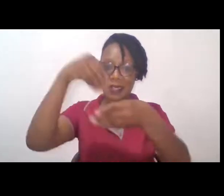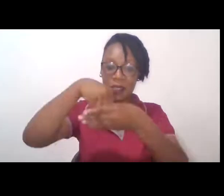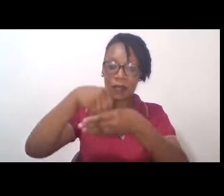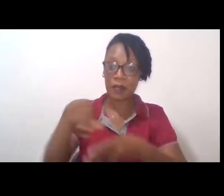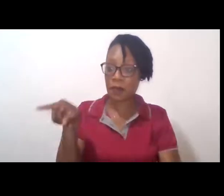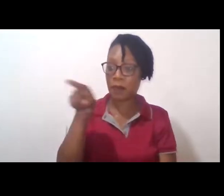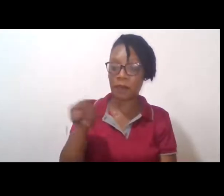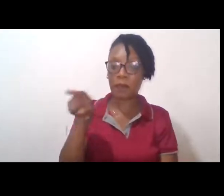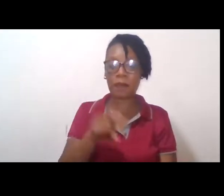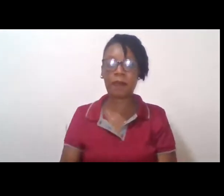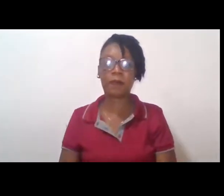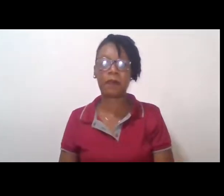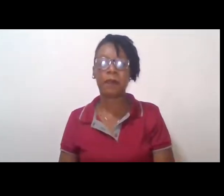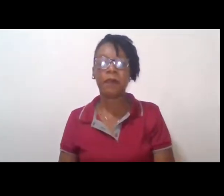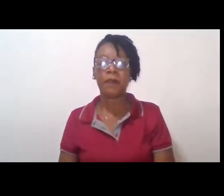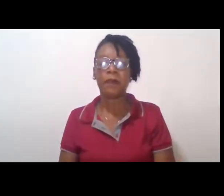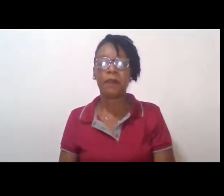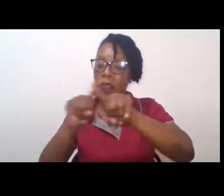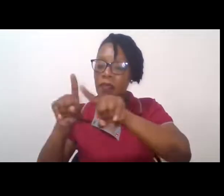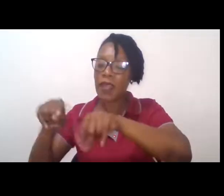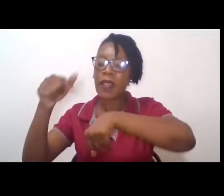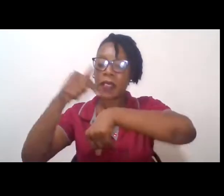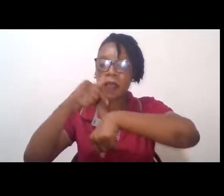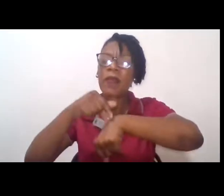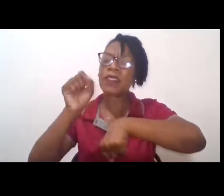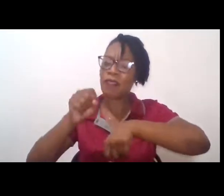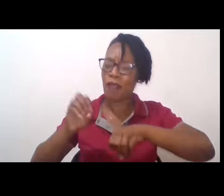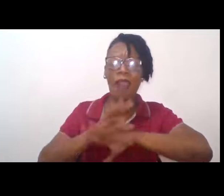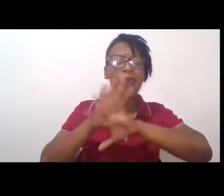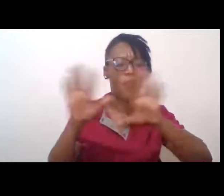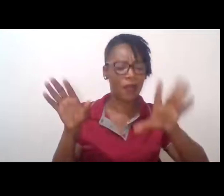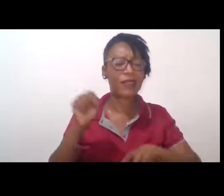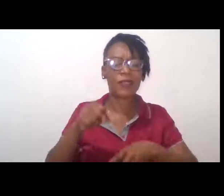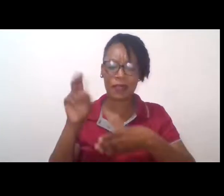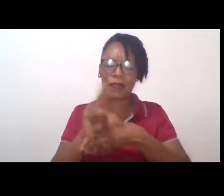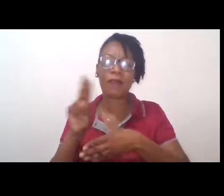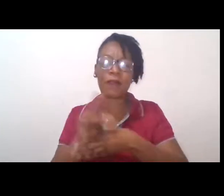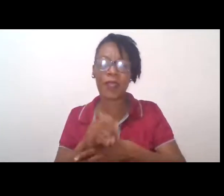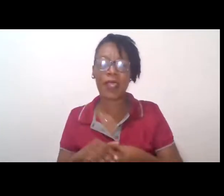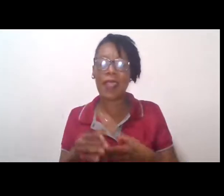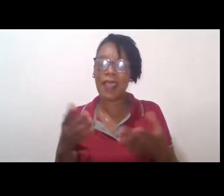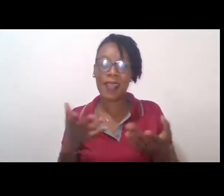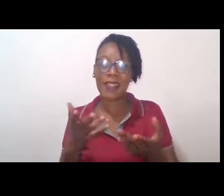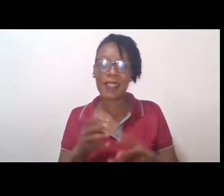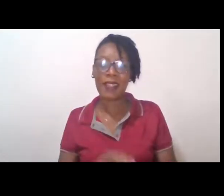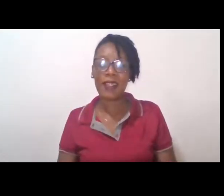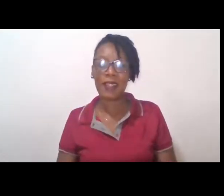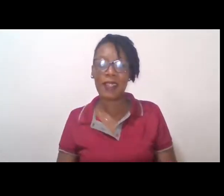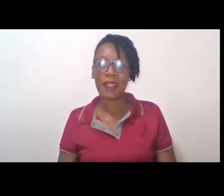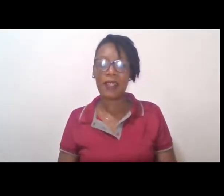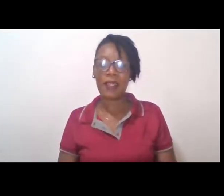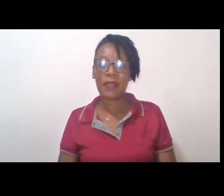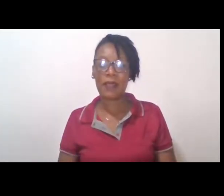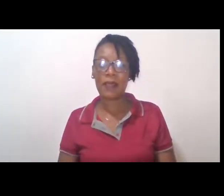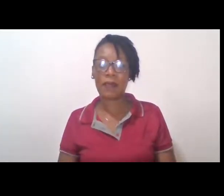ellos, en los diferentes momentos, claro que sí las puedo utilizar, hasta para lo que es, digamos, la agenda